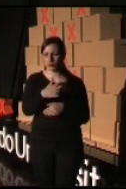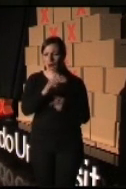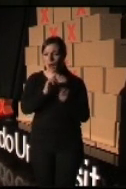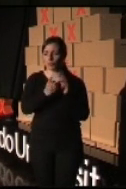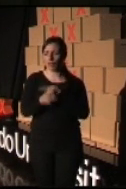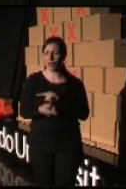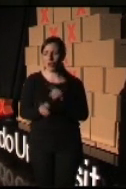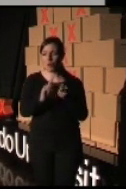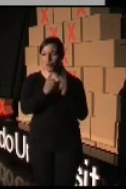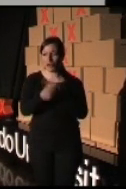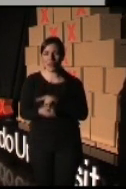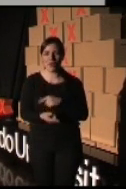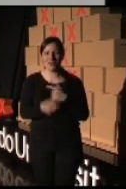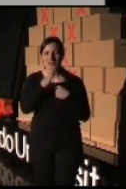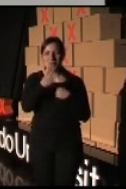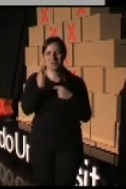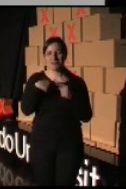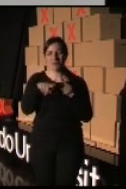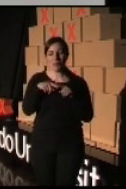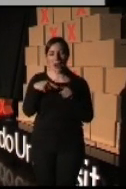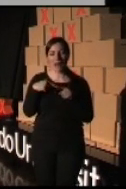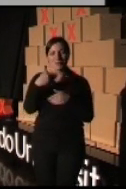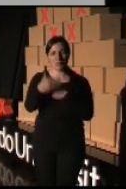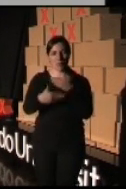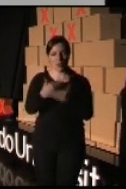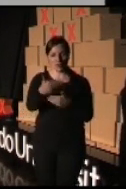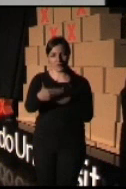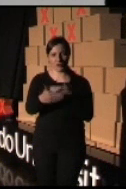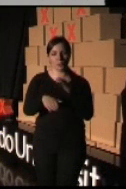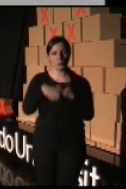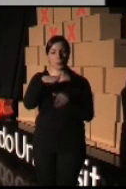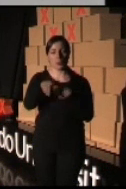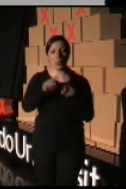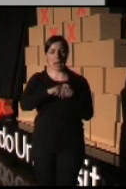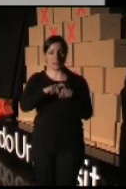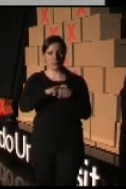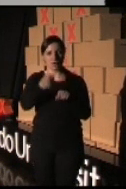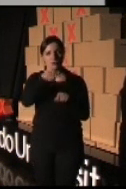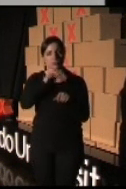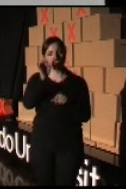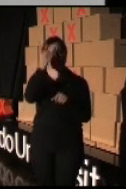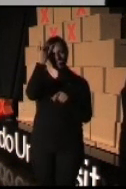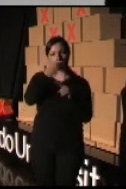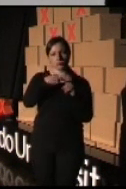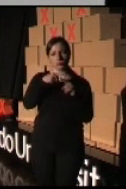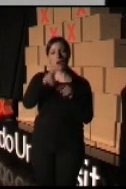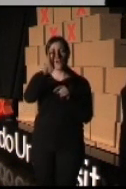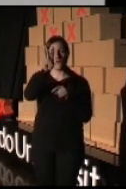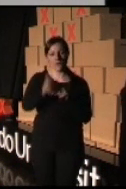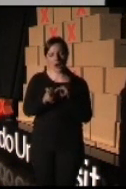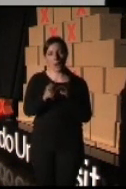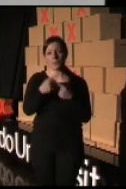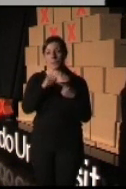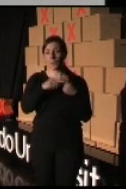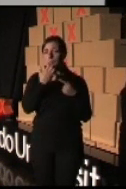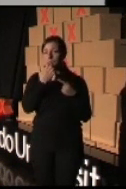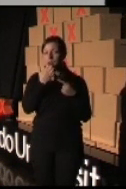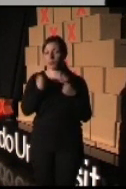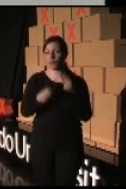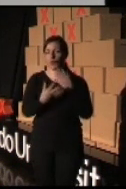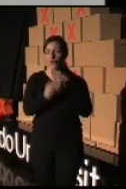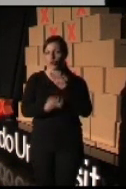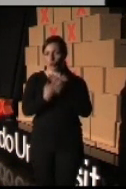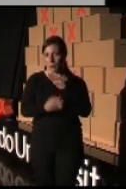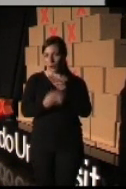Pues nosotros, en nuestro camino hacia el progreso como especie, hemos inventado cosas muy útiles y una de ellas es, por ejemplo, la fotocopiadora, ¿no?